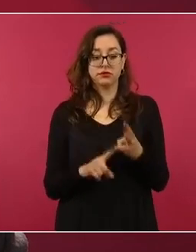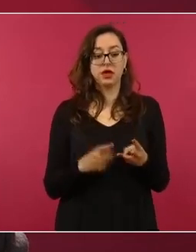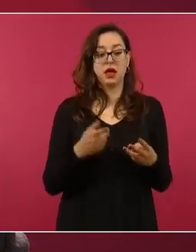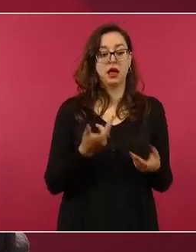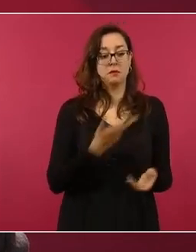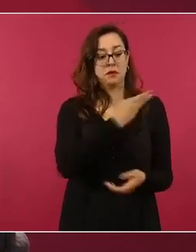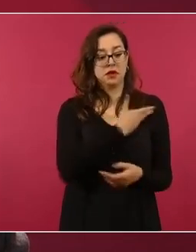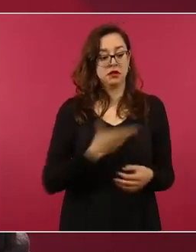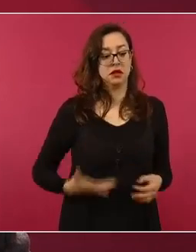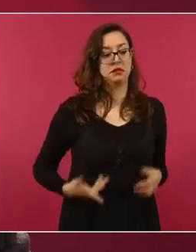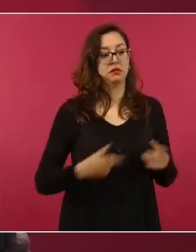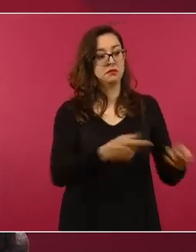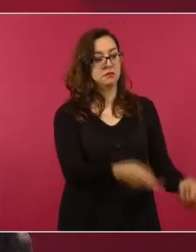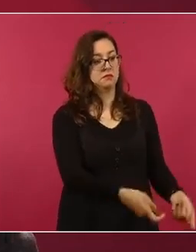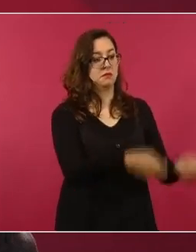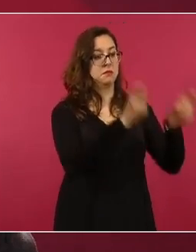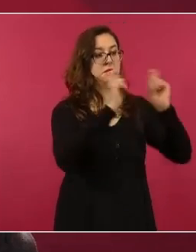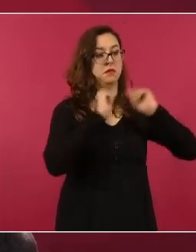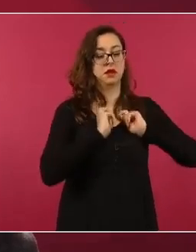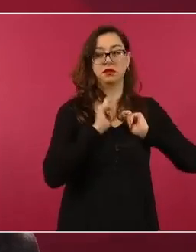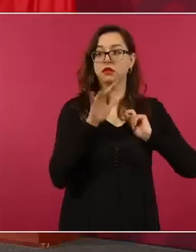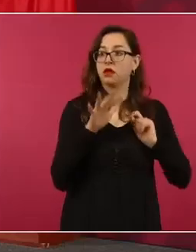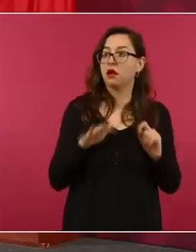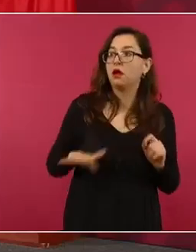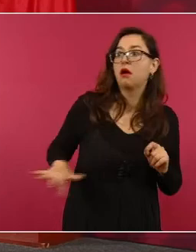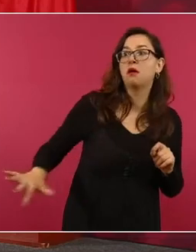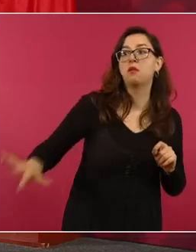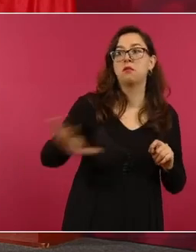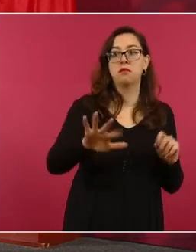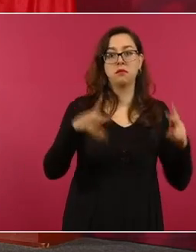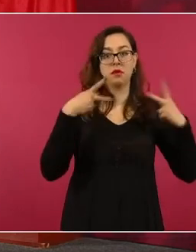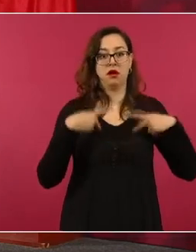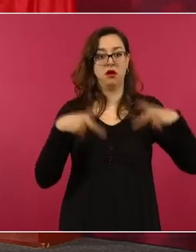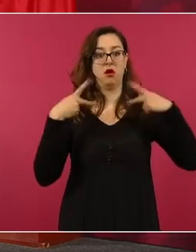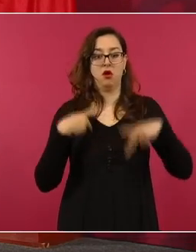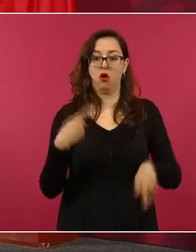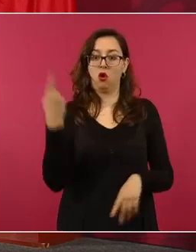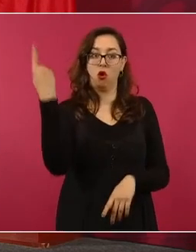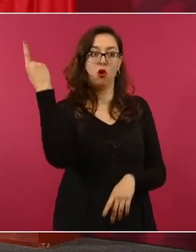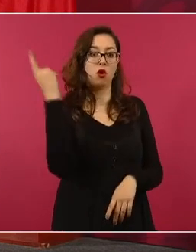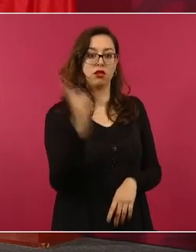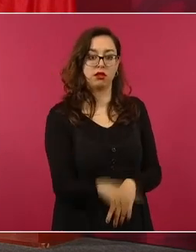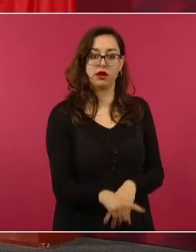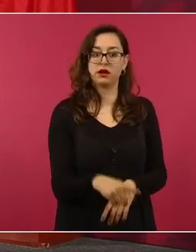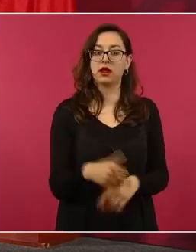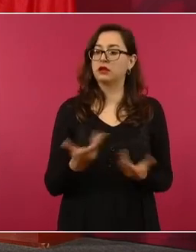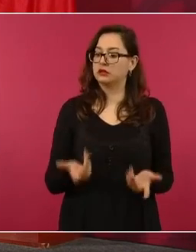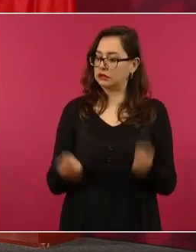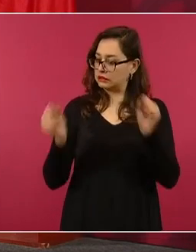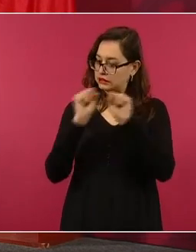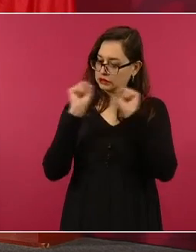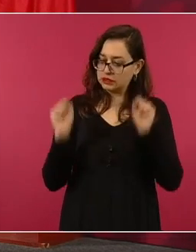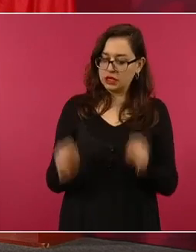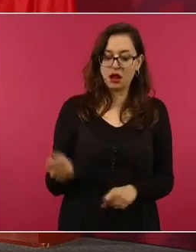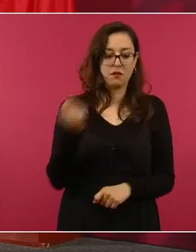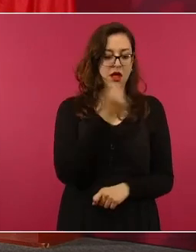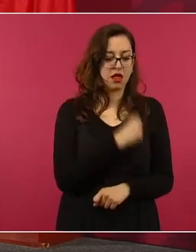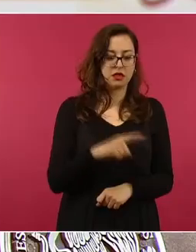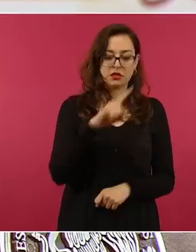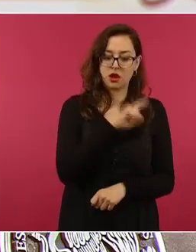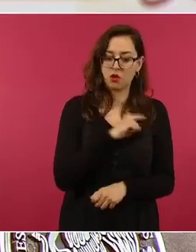población mexicana, el maestro Zoé Robledo les presentará los avances del Plan de Salud para el